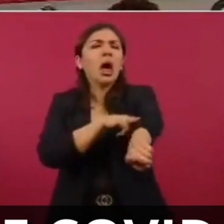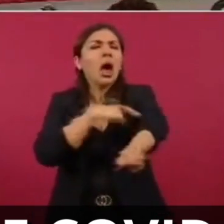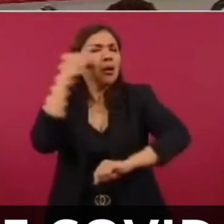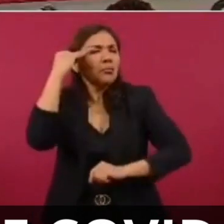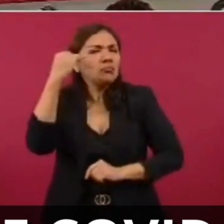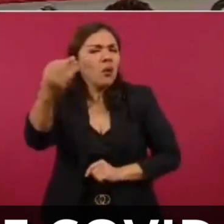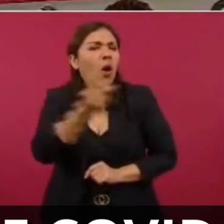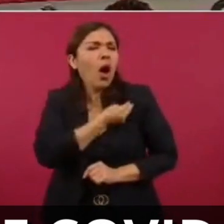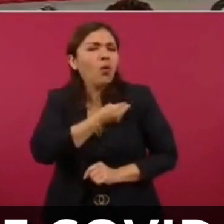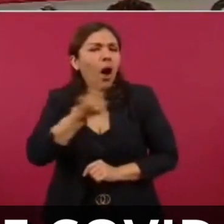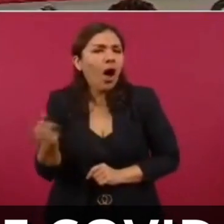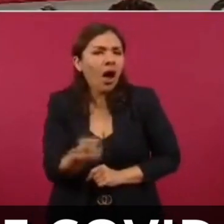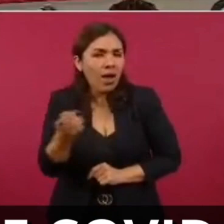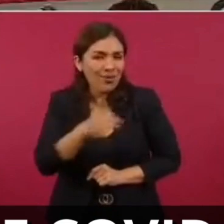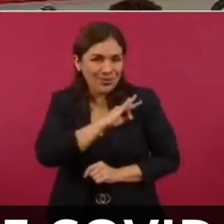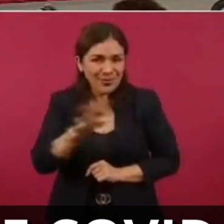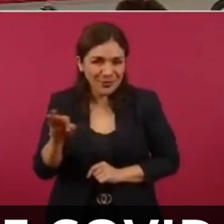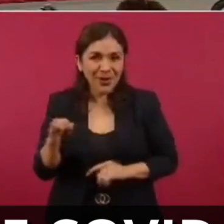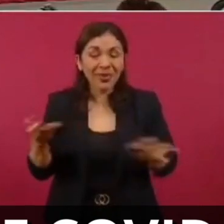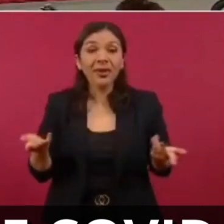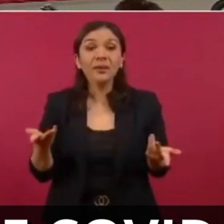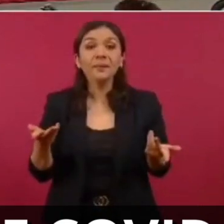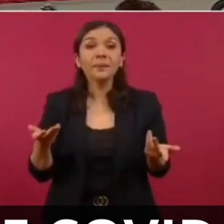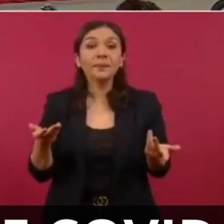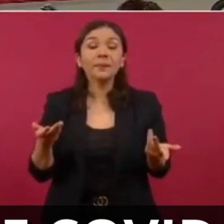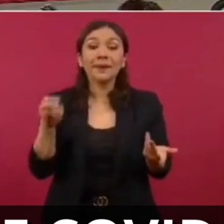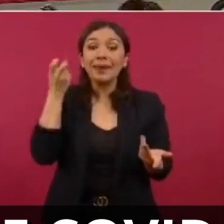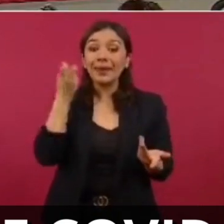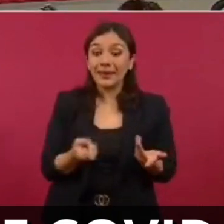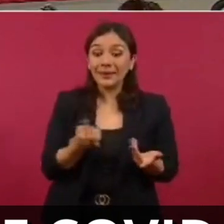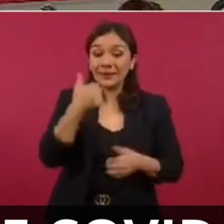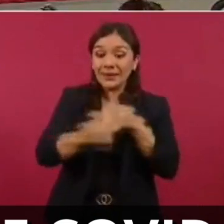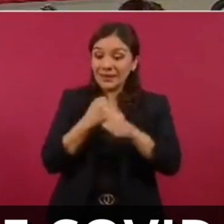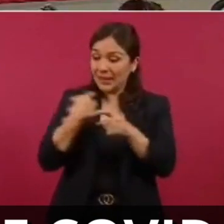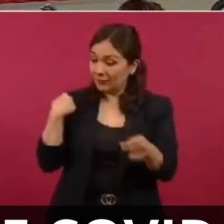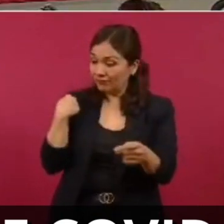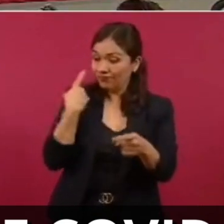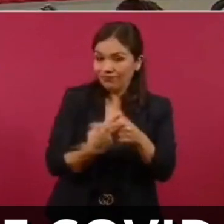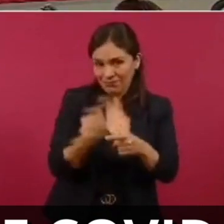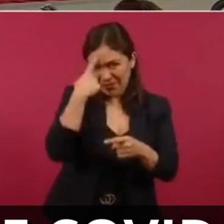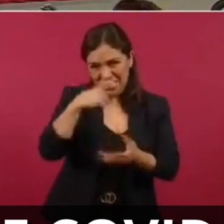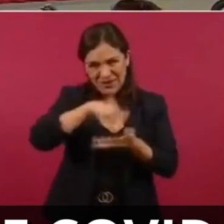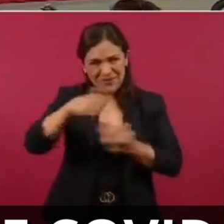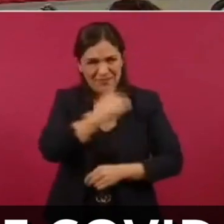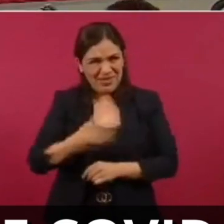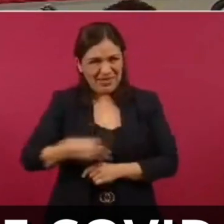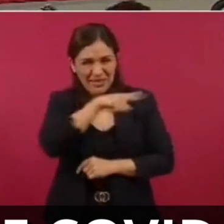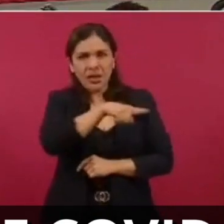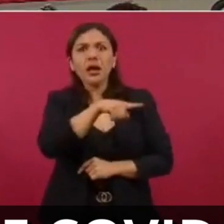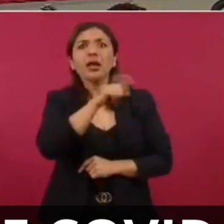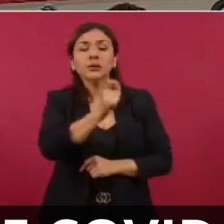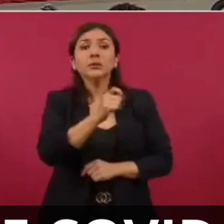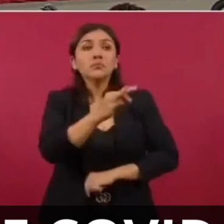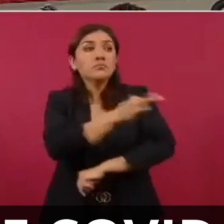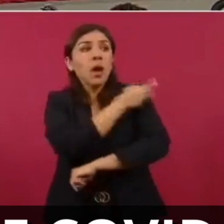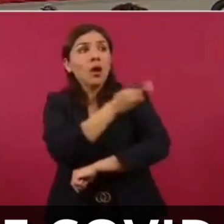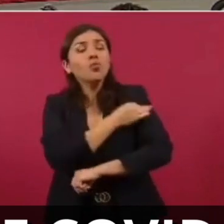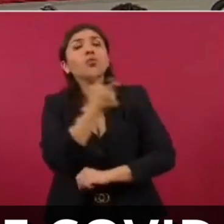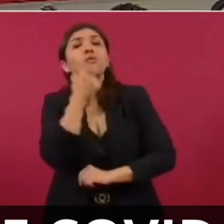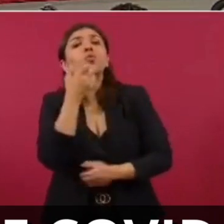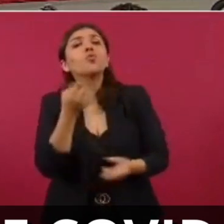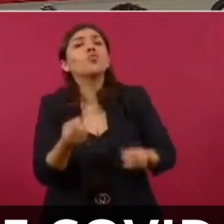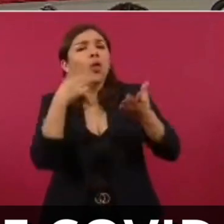vacunación rutinario. Y en este sexenio hemos tenido un abasto de vacunas muy semejante a lo que se